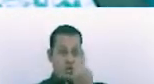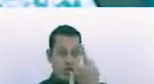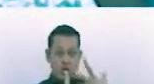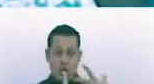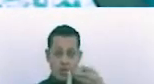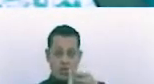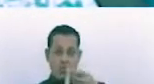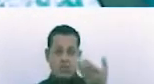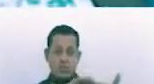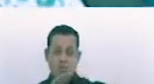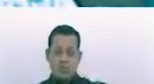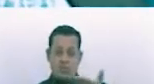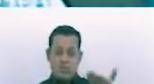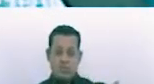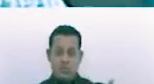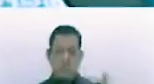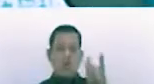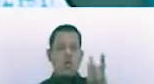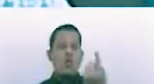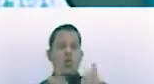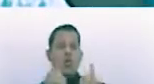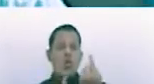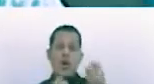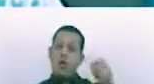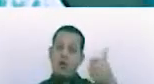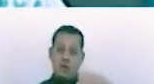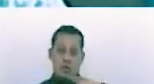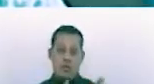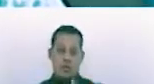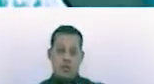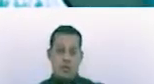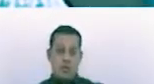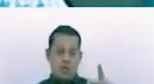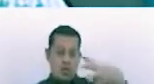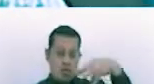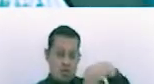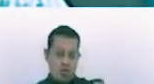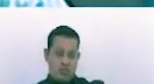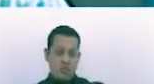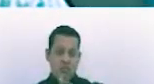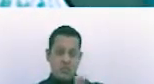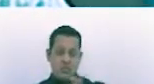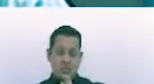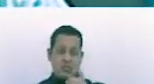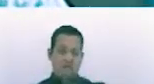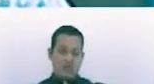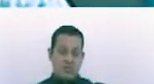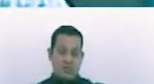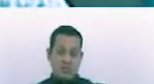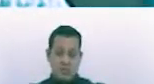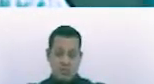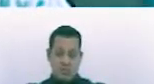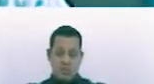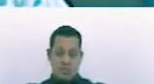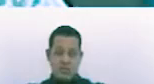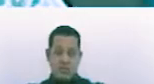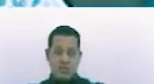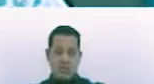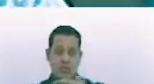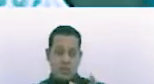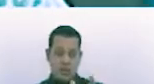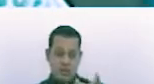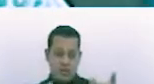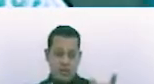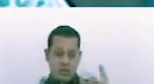finalidad servirles y cuáles son aquellos que prefieren llenarse de burocracia, de corrupción y de